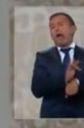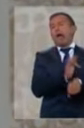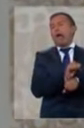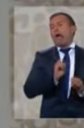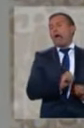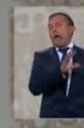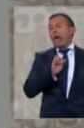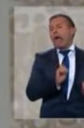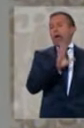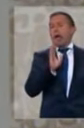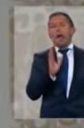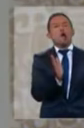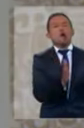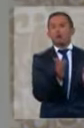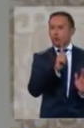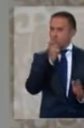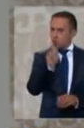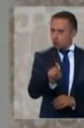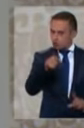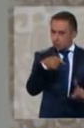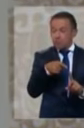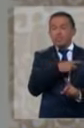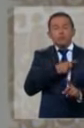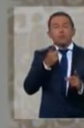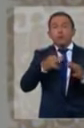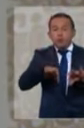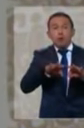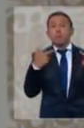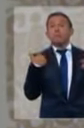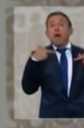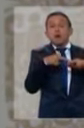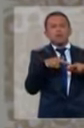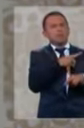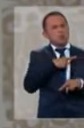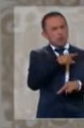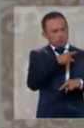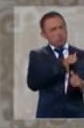nuestra actitud como padres de familia y ayudarle al maestro. Hay que regresarle el poder al maestro, no a los sindicatos.